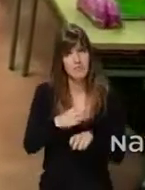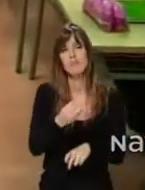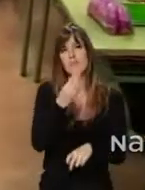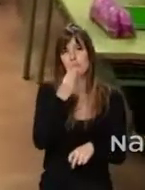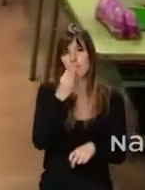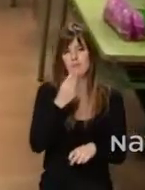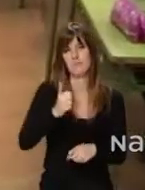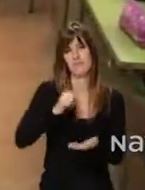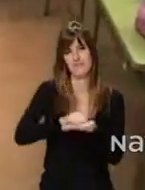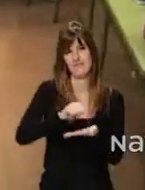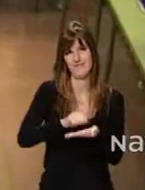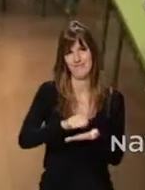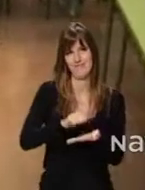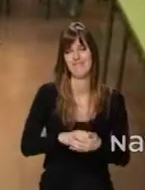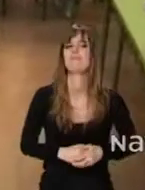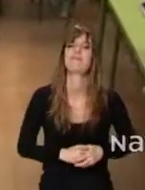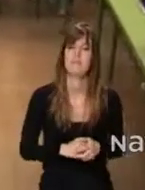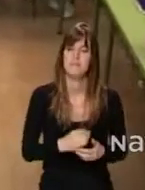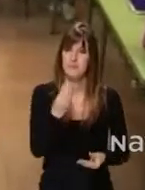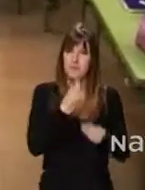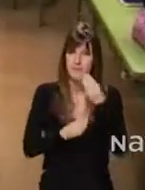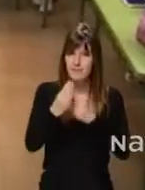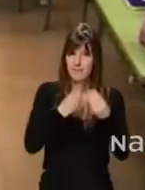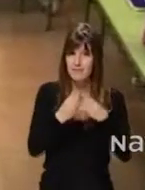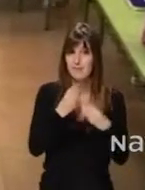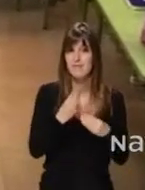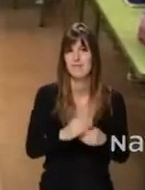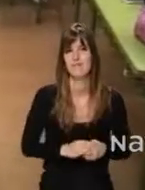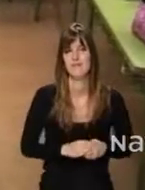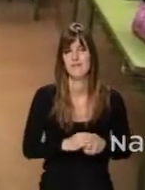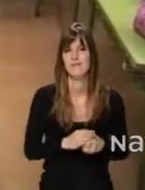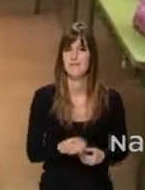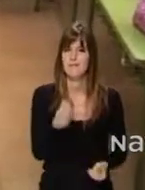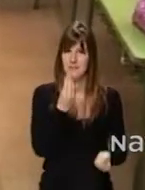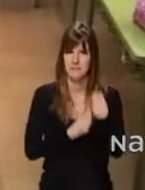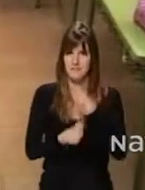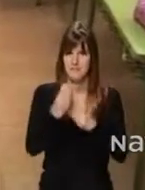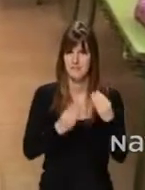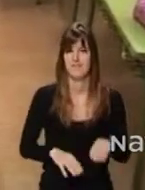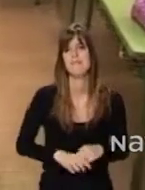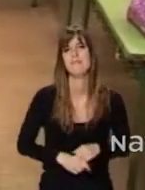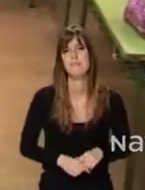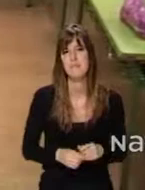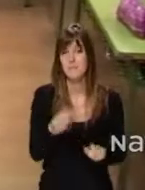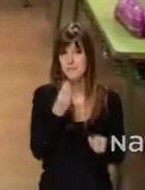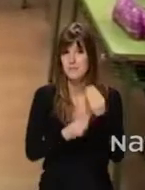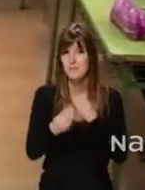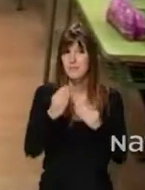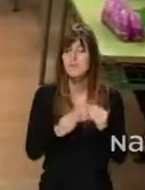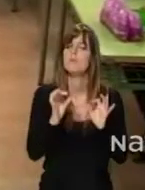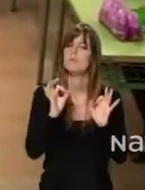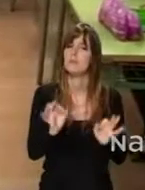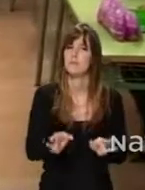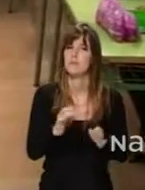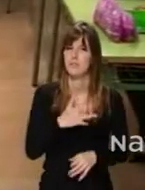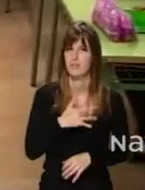Olé. A comer. A comer. A comer